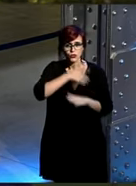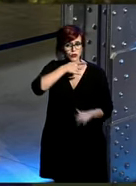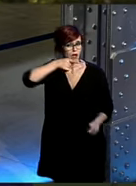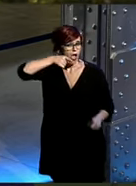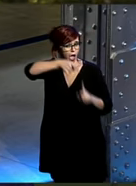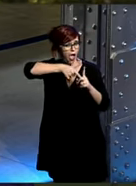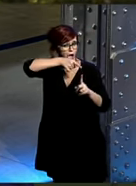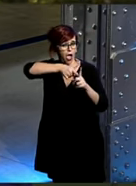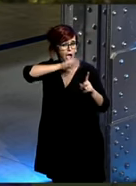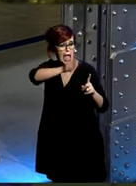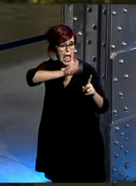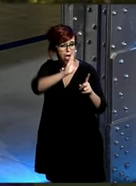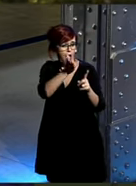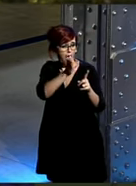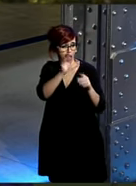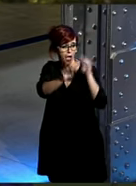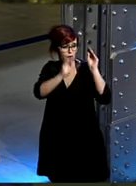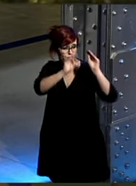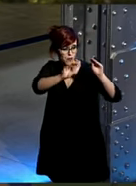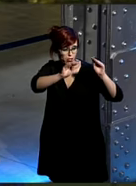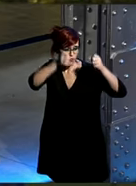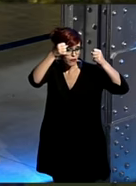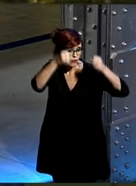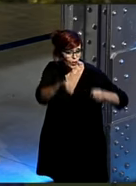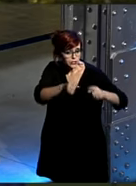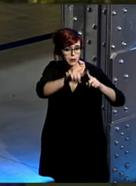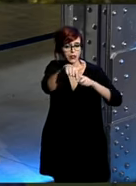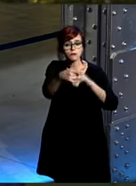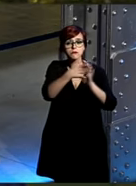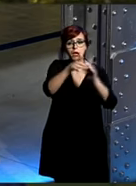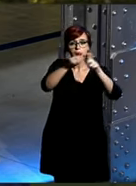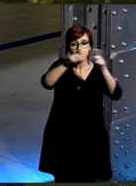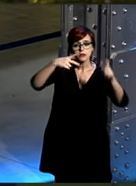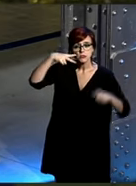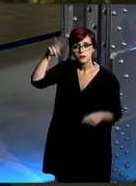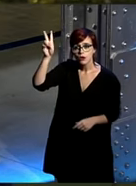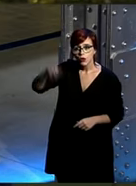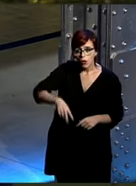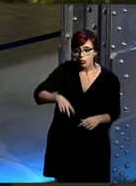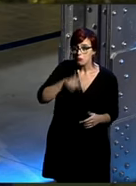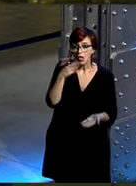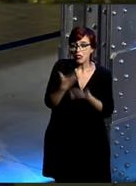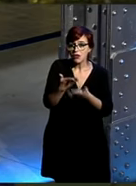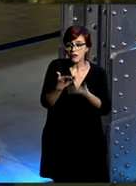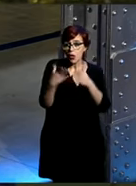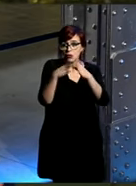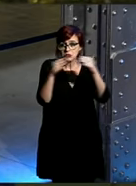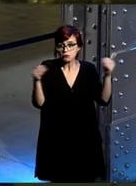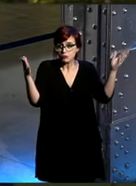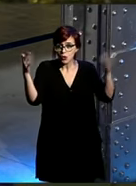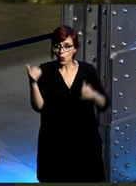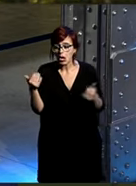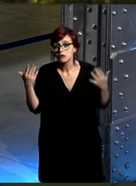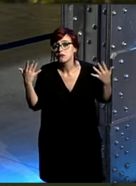muerte para conseguir que esas empresas les reconozcan y no tienen un certificado de la